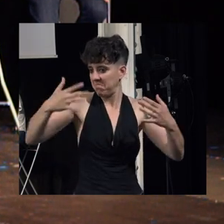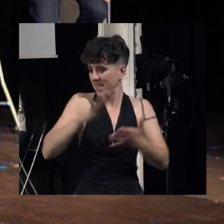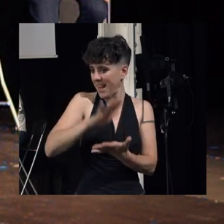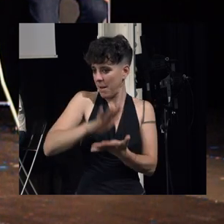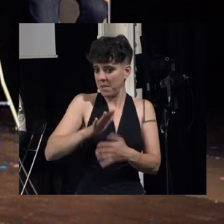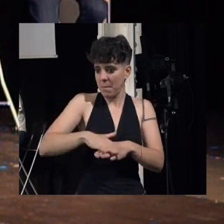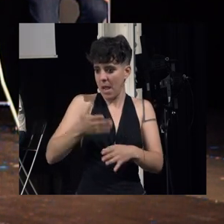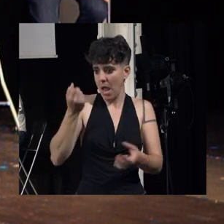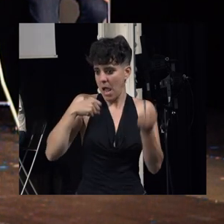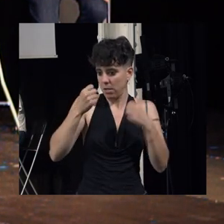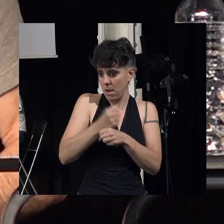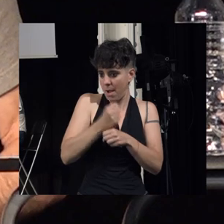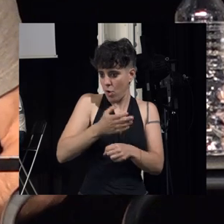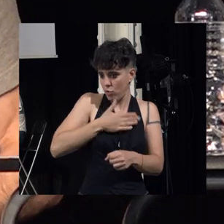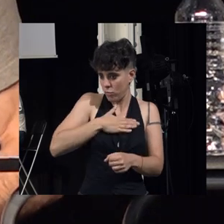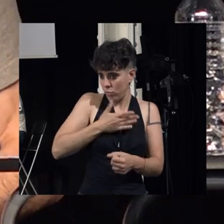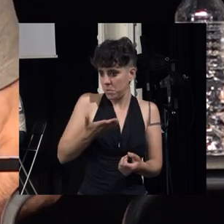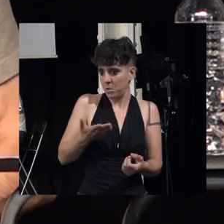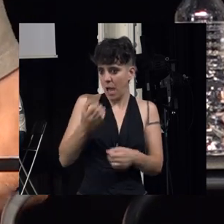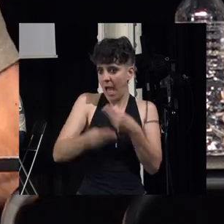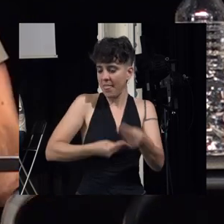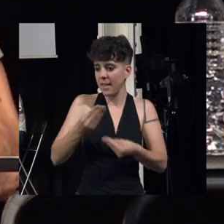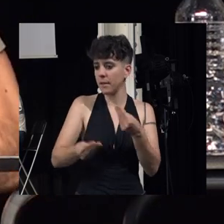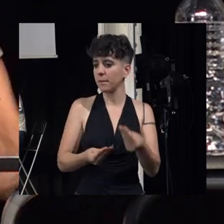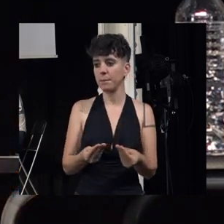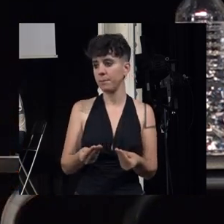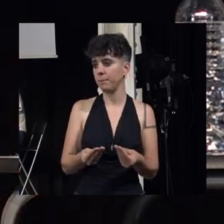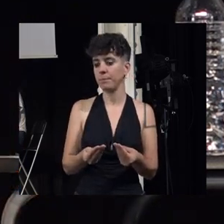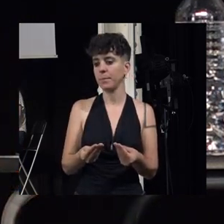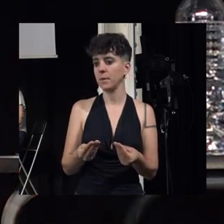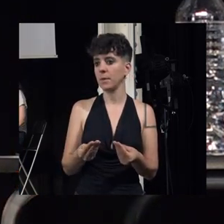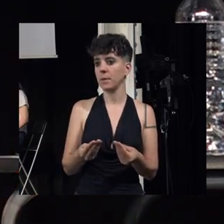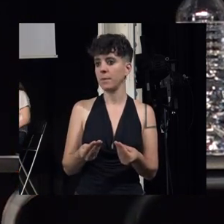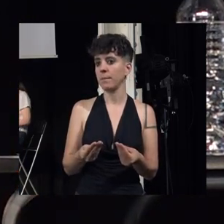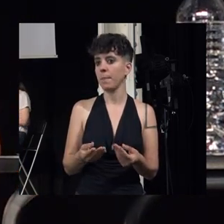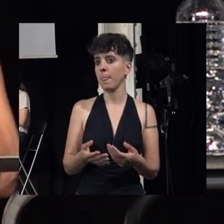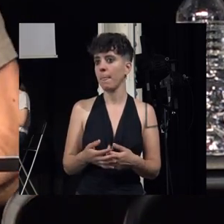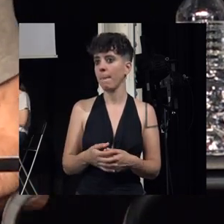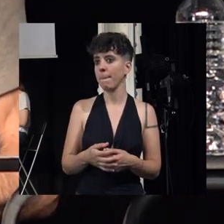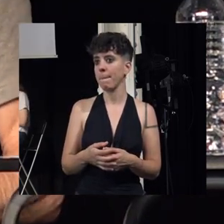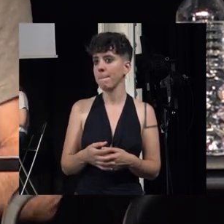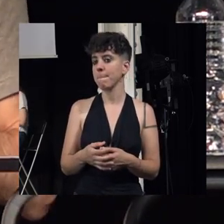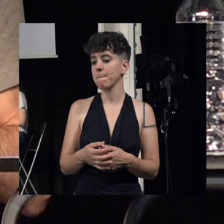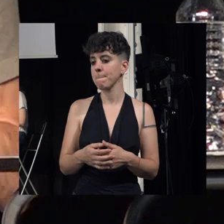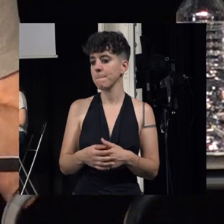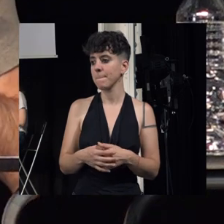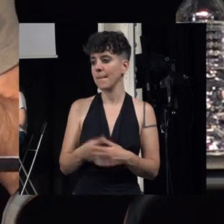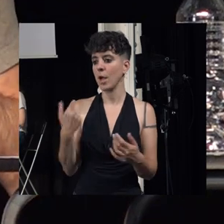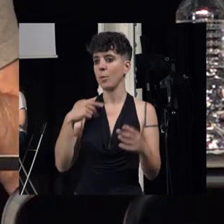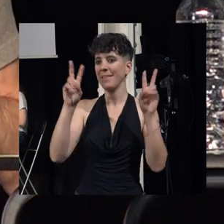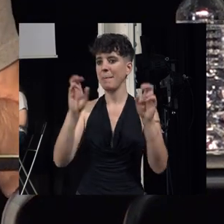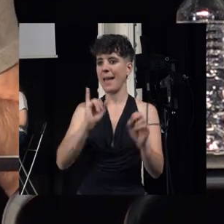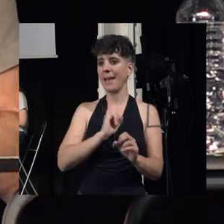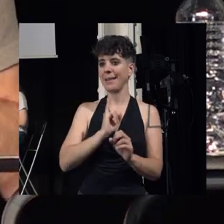no. Es estar independientemente, una vez más, allá del fetichismo identitario, que